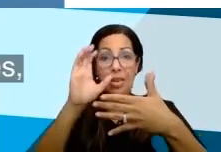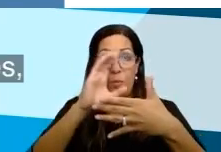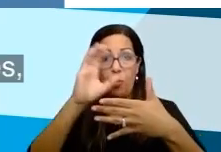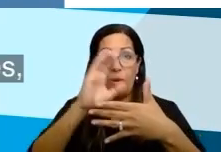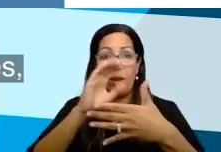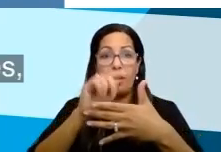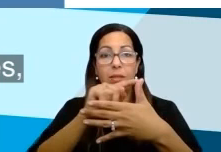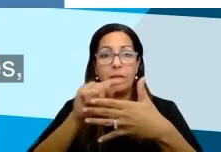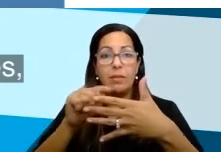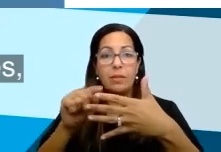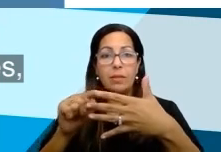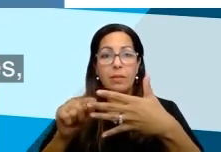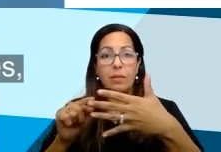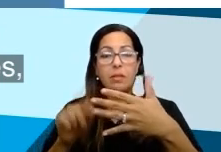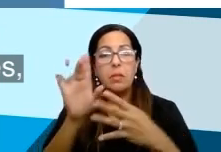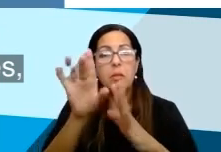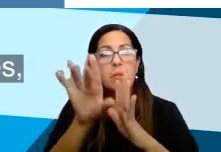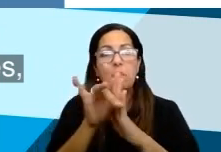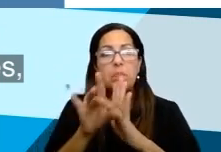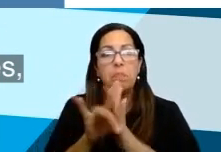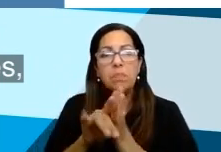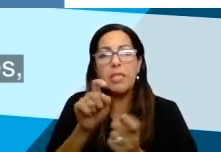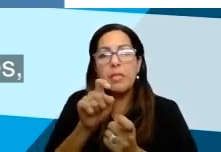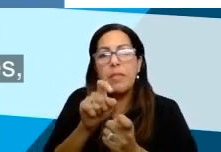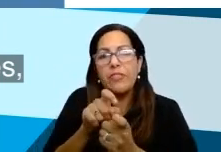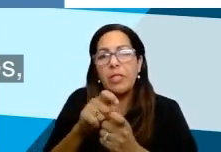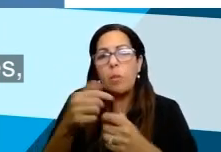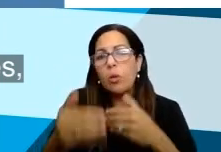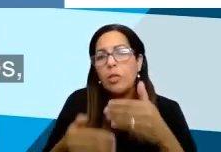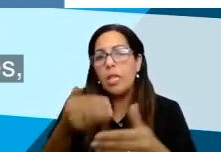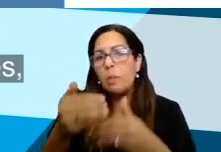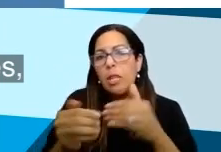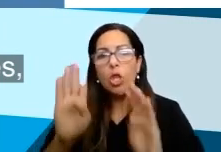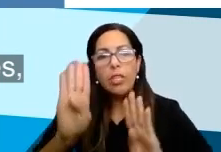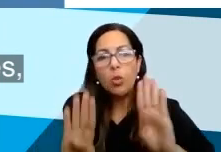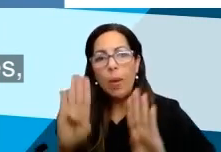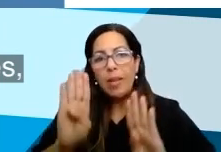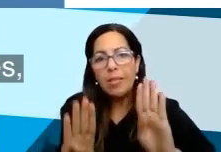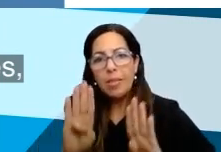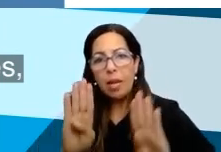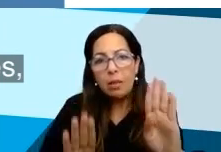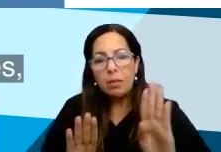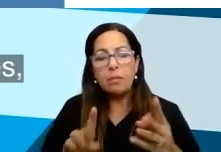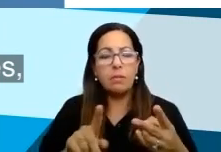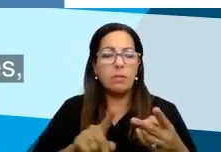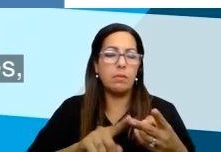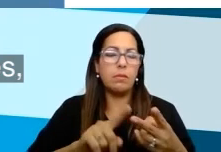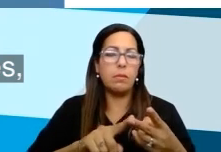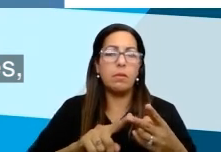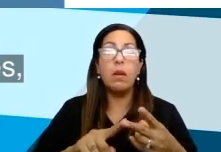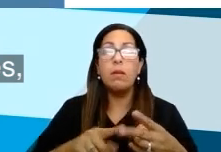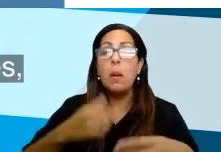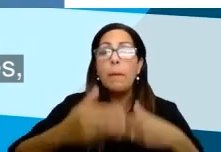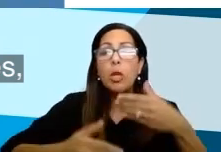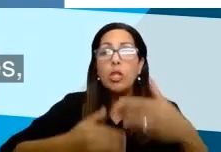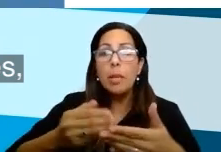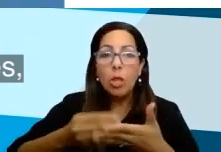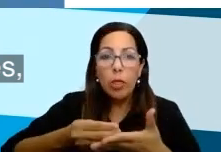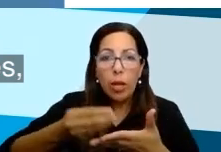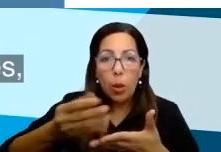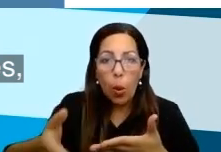hacer una selección particular de lo que son los procedimientos de subastas, lo que son procedimientos de compras, lo que